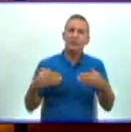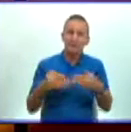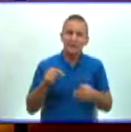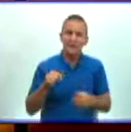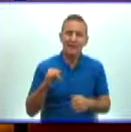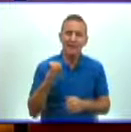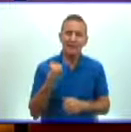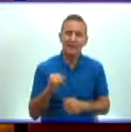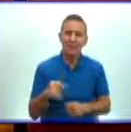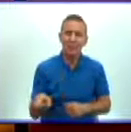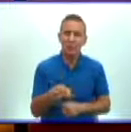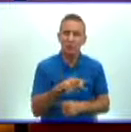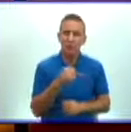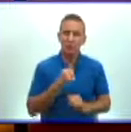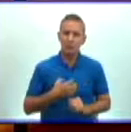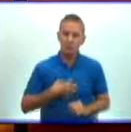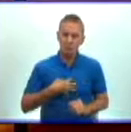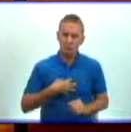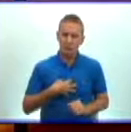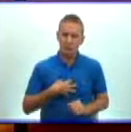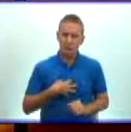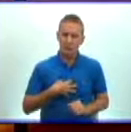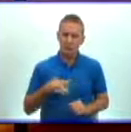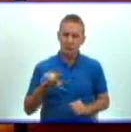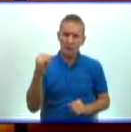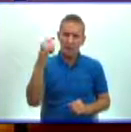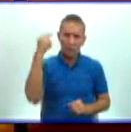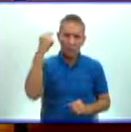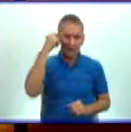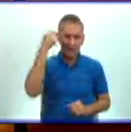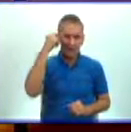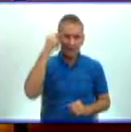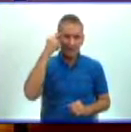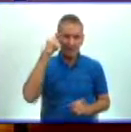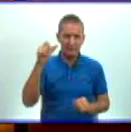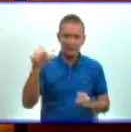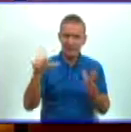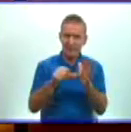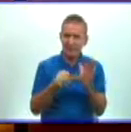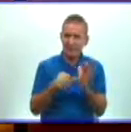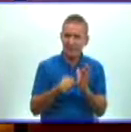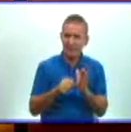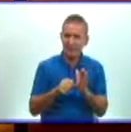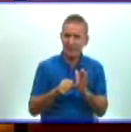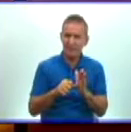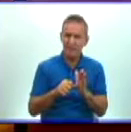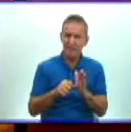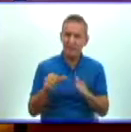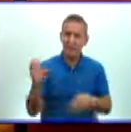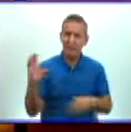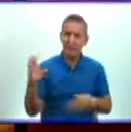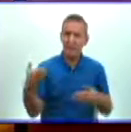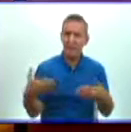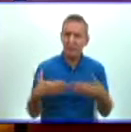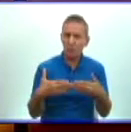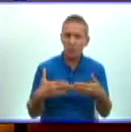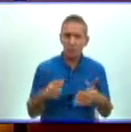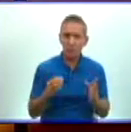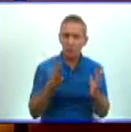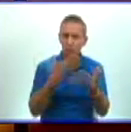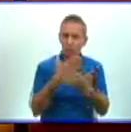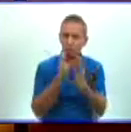información, usted tiene una idea central inconclusa. porque usted dice el